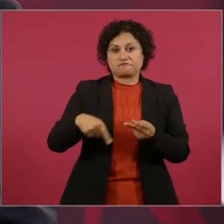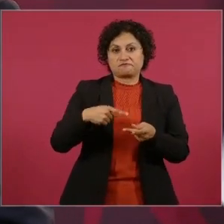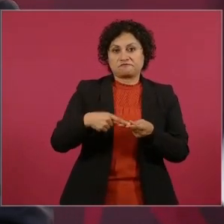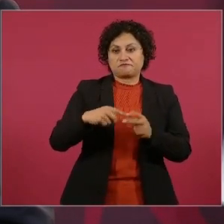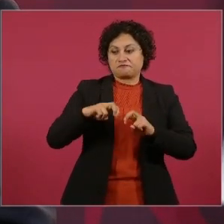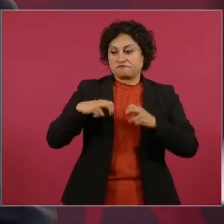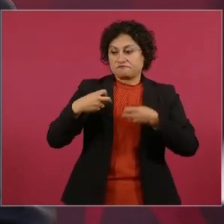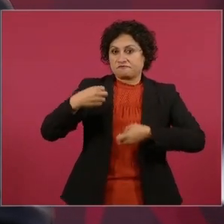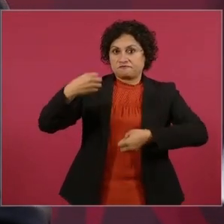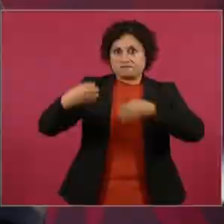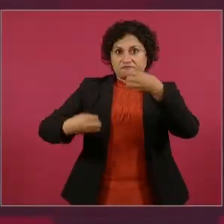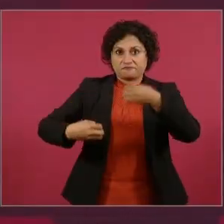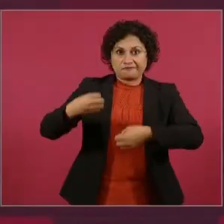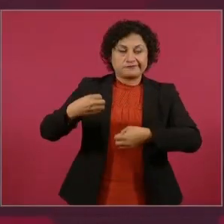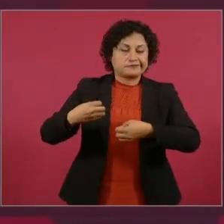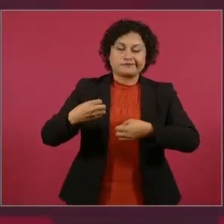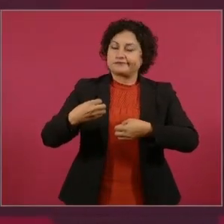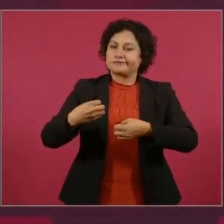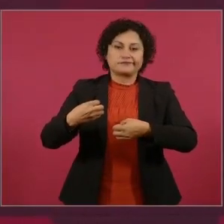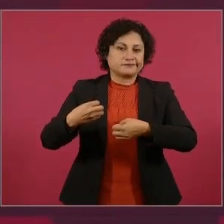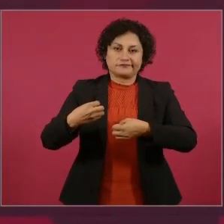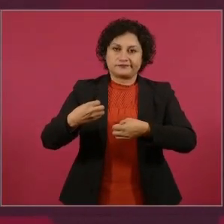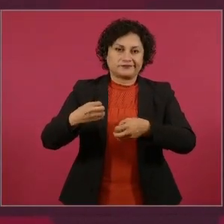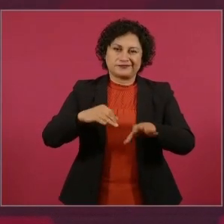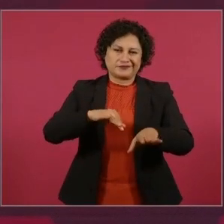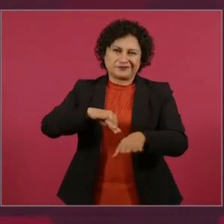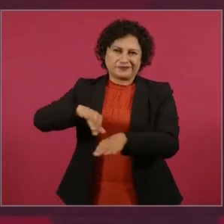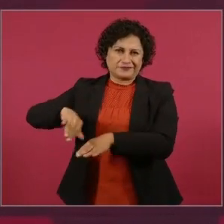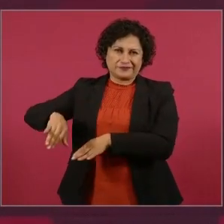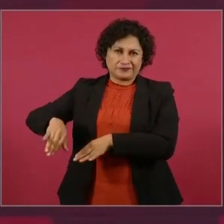no es que si eres